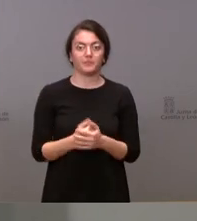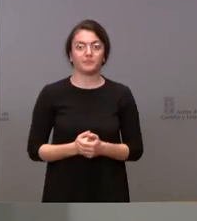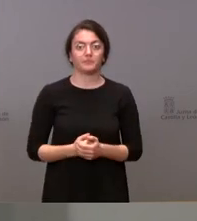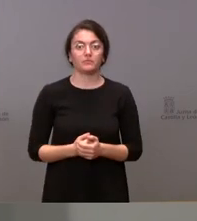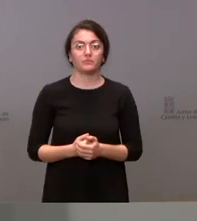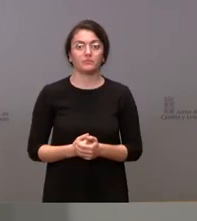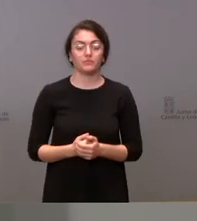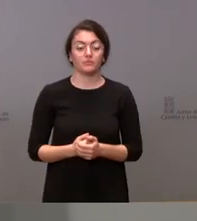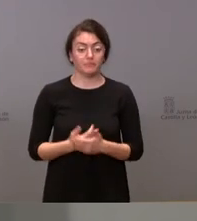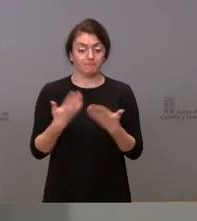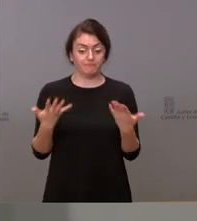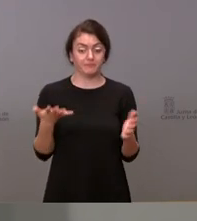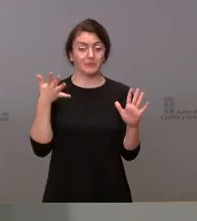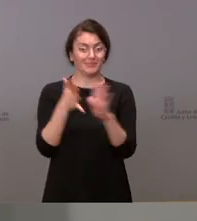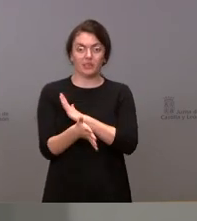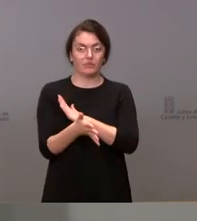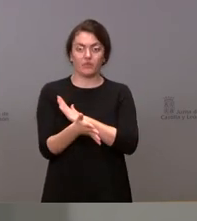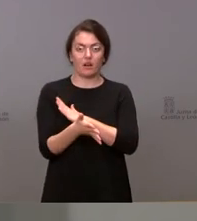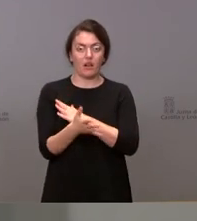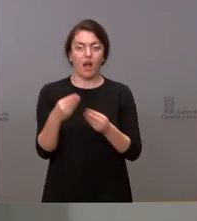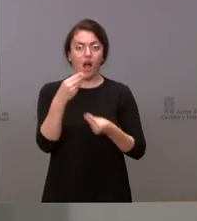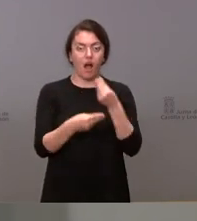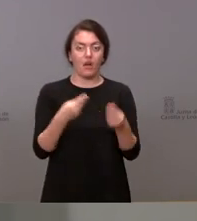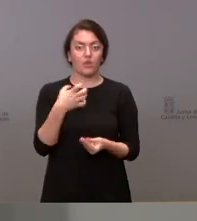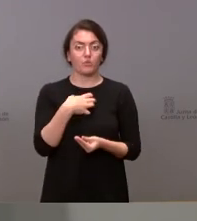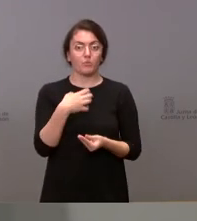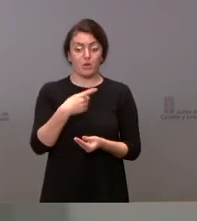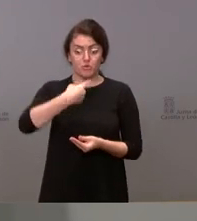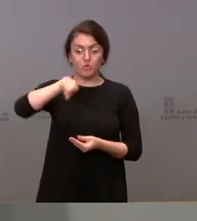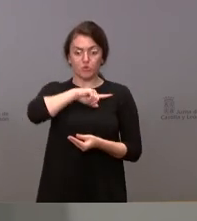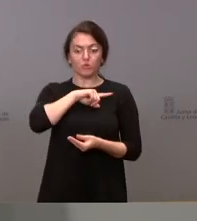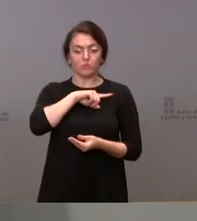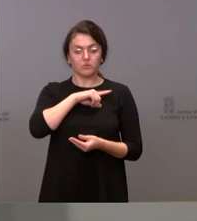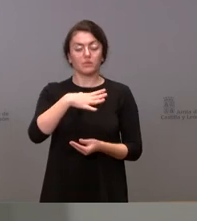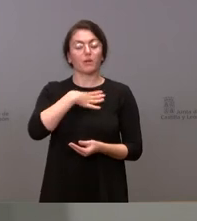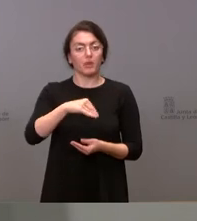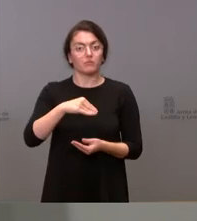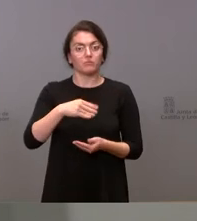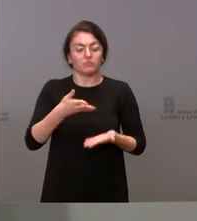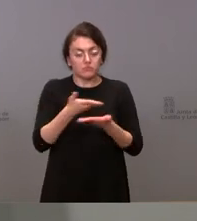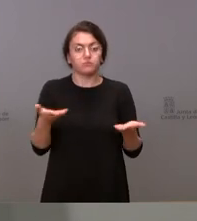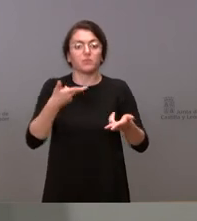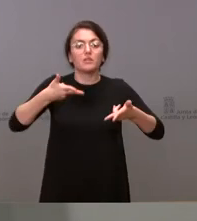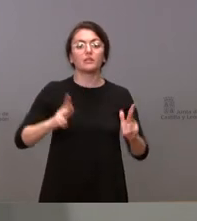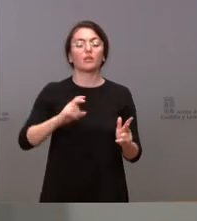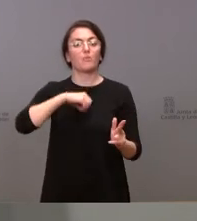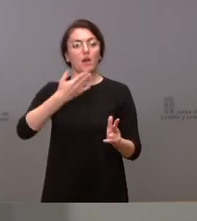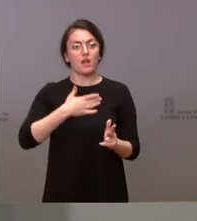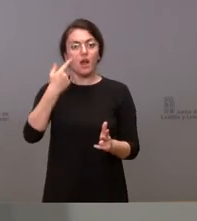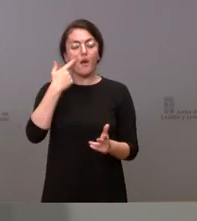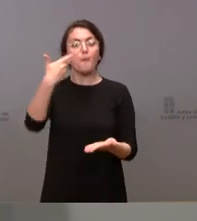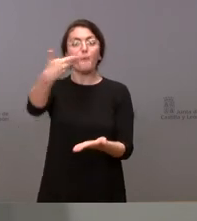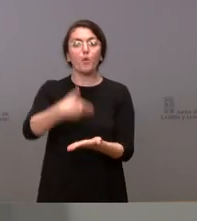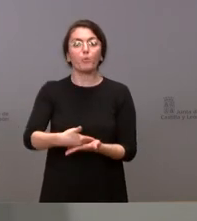Por tanto, es inviable. Y nosotros estamos dispuestos a sentarnos mañana a que nos haga una propuesta.